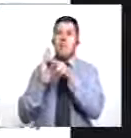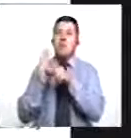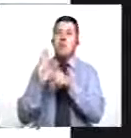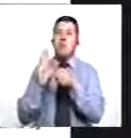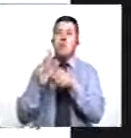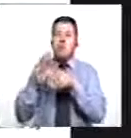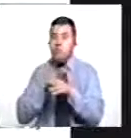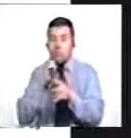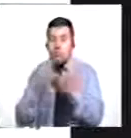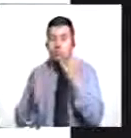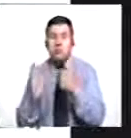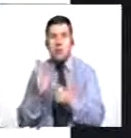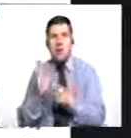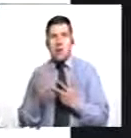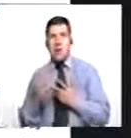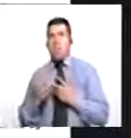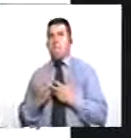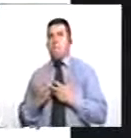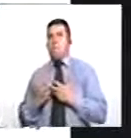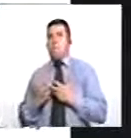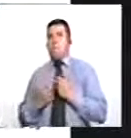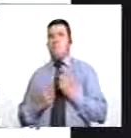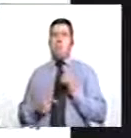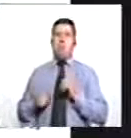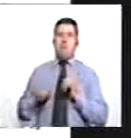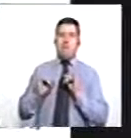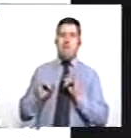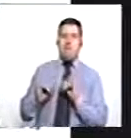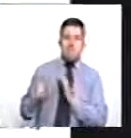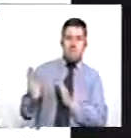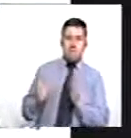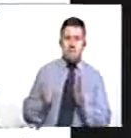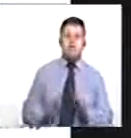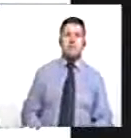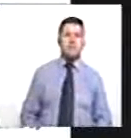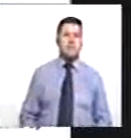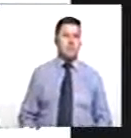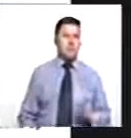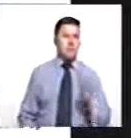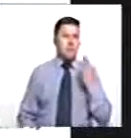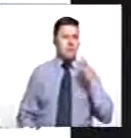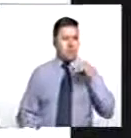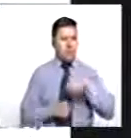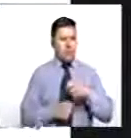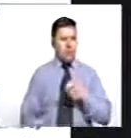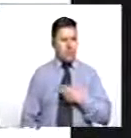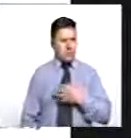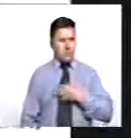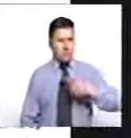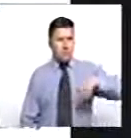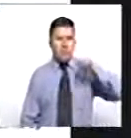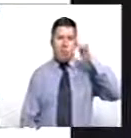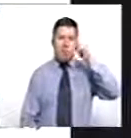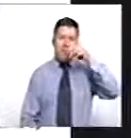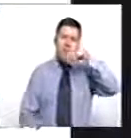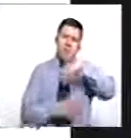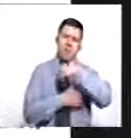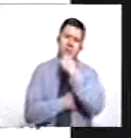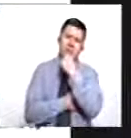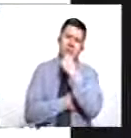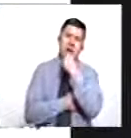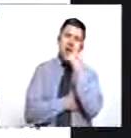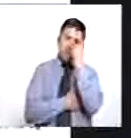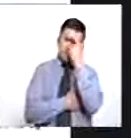la empresa o la intervención no se podría salir. La otra ventaja es la oportunidad para que el gobierno dé